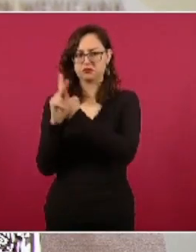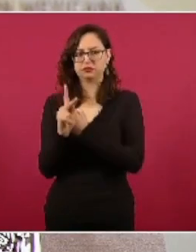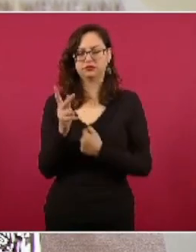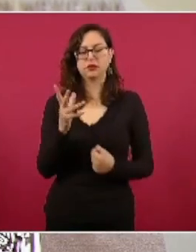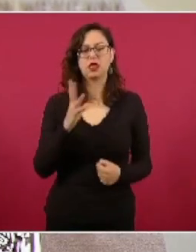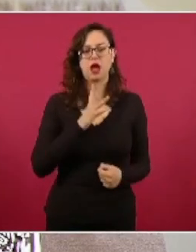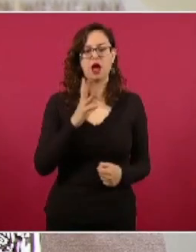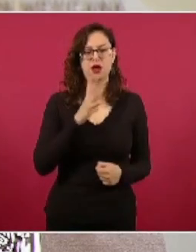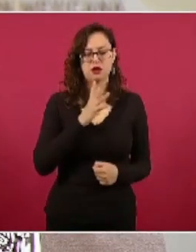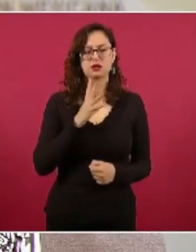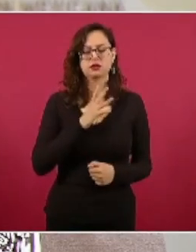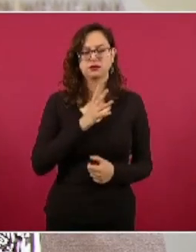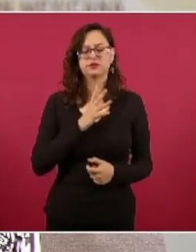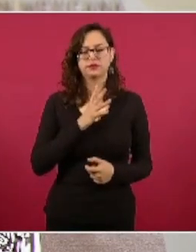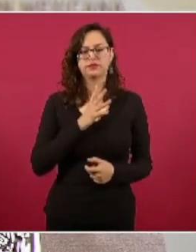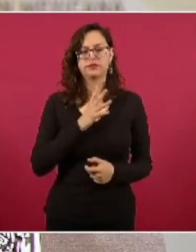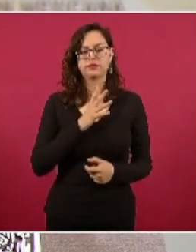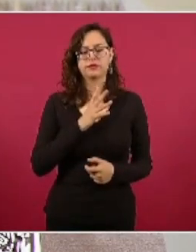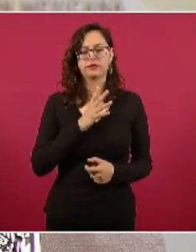de pensión.